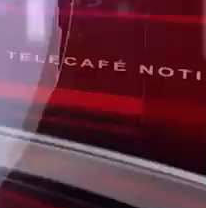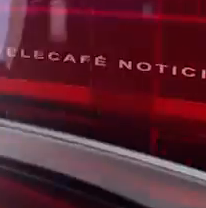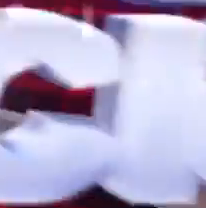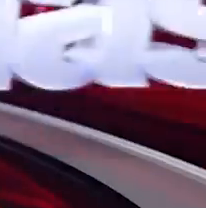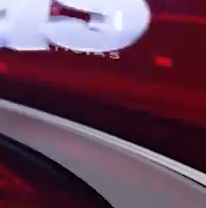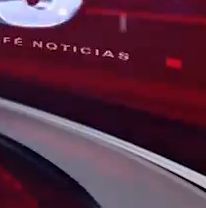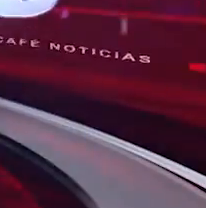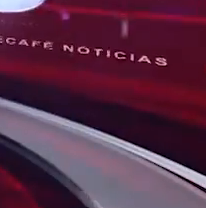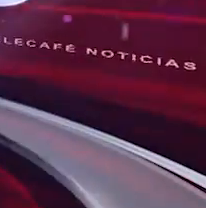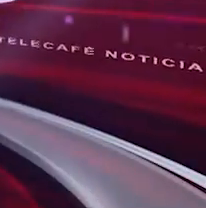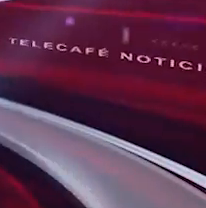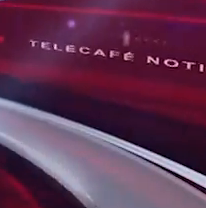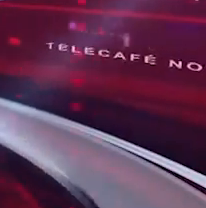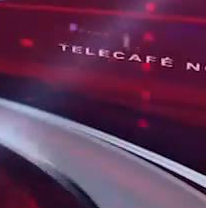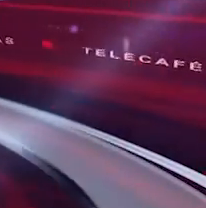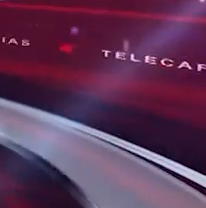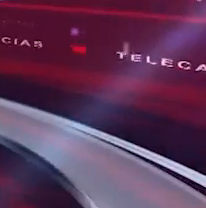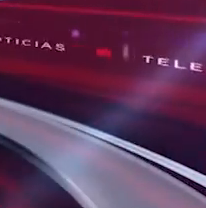¡Gracias!